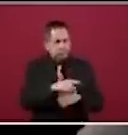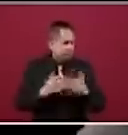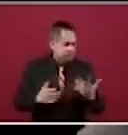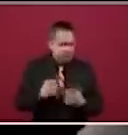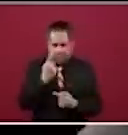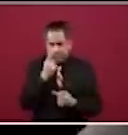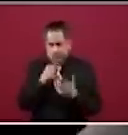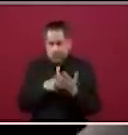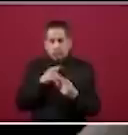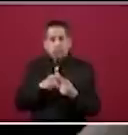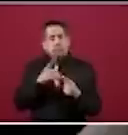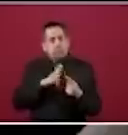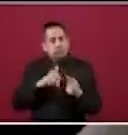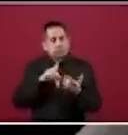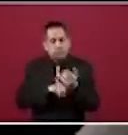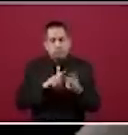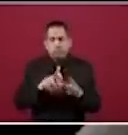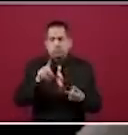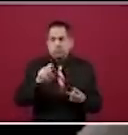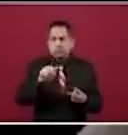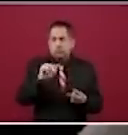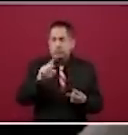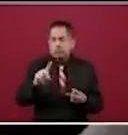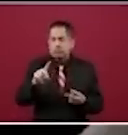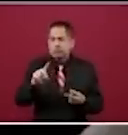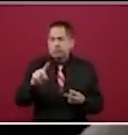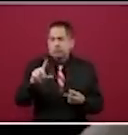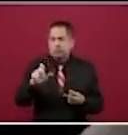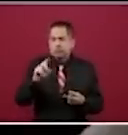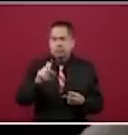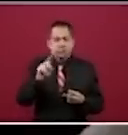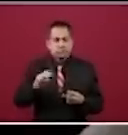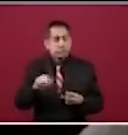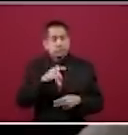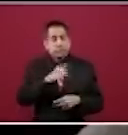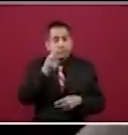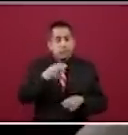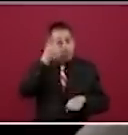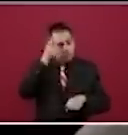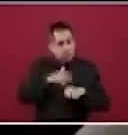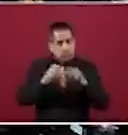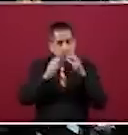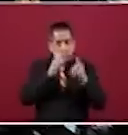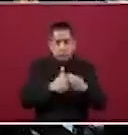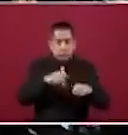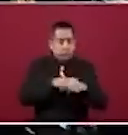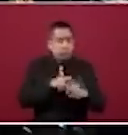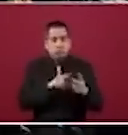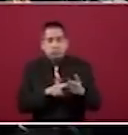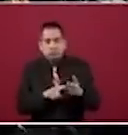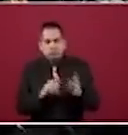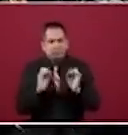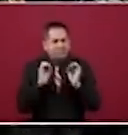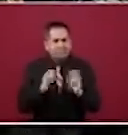un caso, sin embargo, pues está el de David Alexir Ledesma, que es subdirector de comunicación social, pero que no